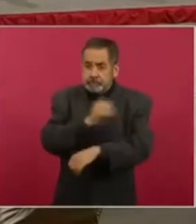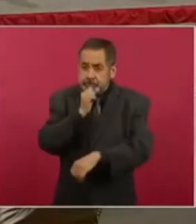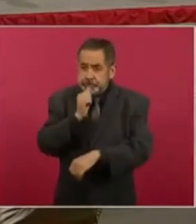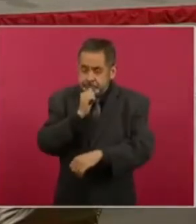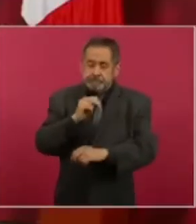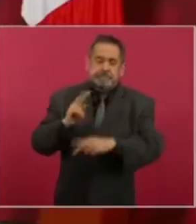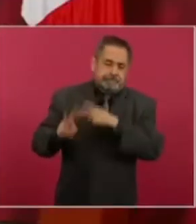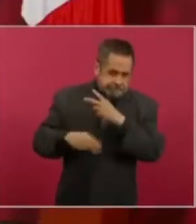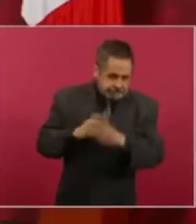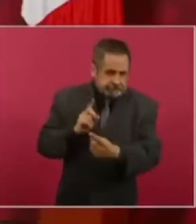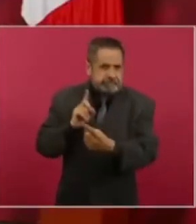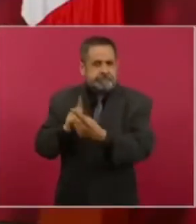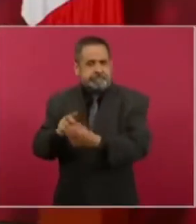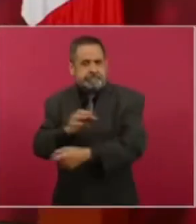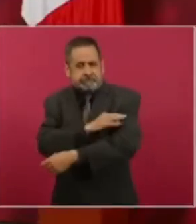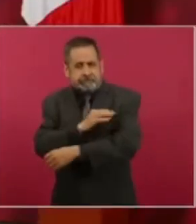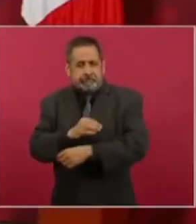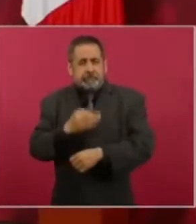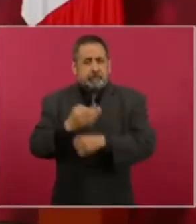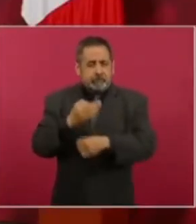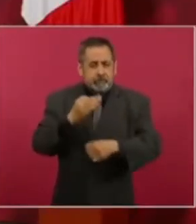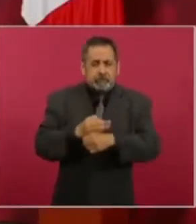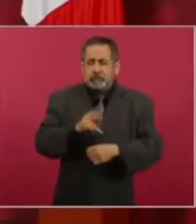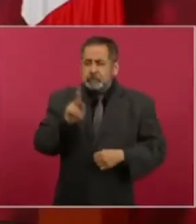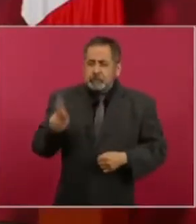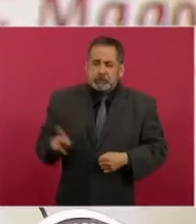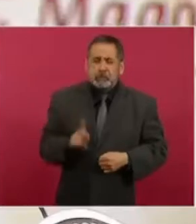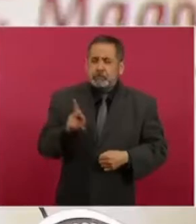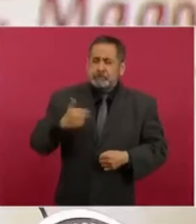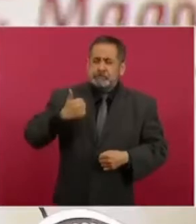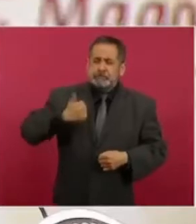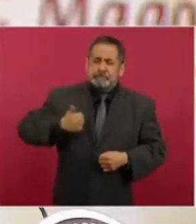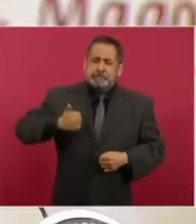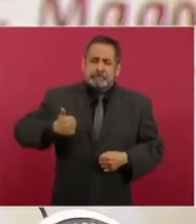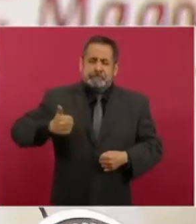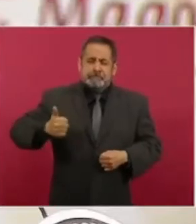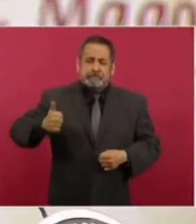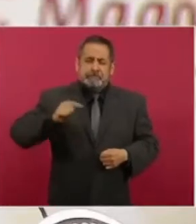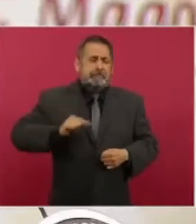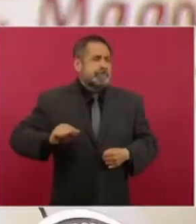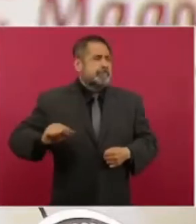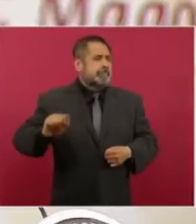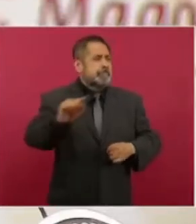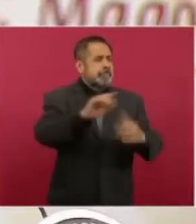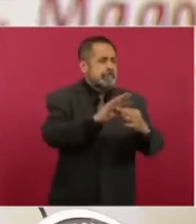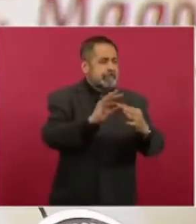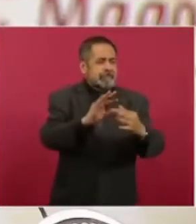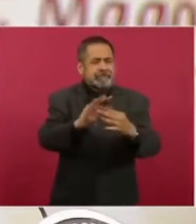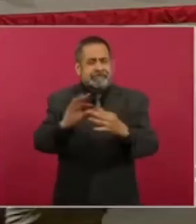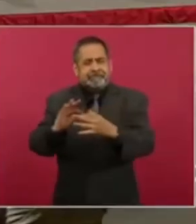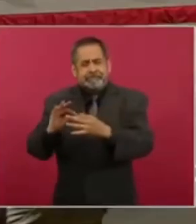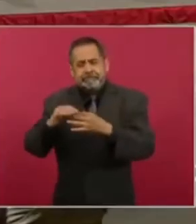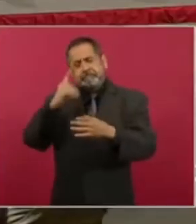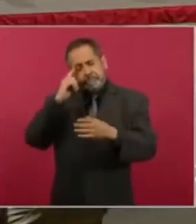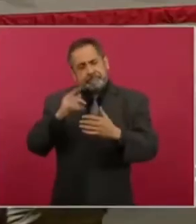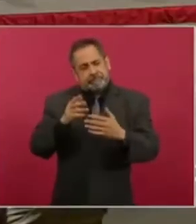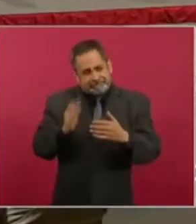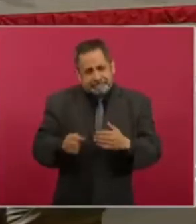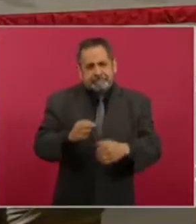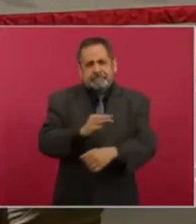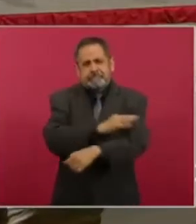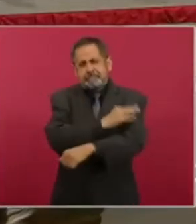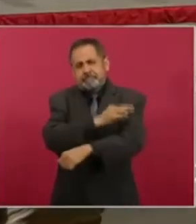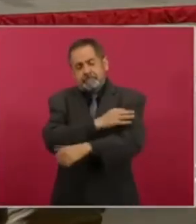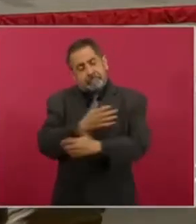estamos rastreando pueblo tras pueblo para lograr convencer a todos a que se vacunen. La siguiente lo que nos muestra